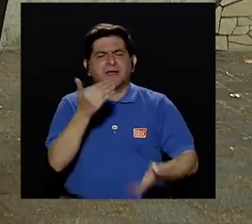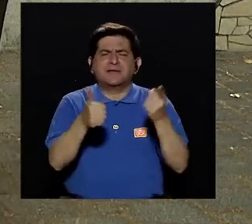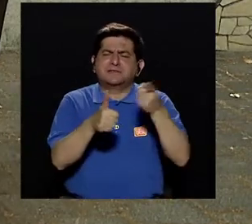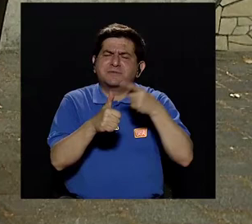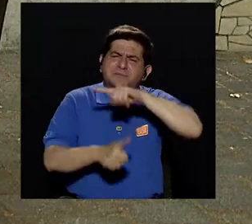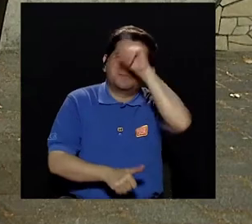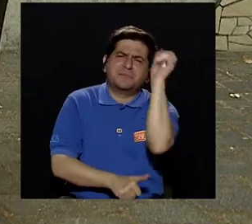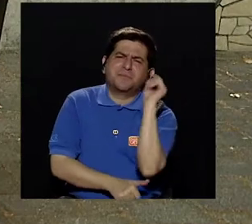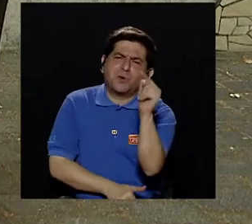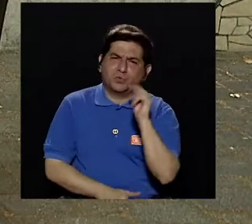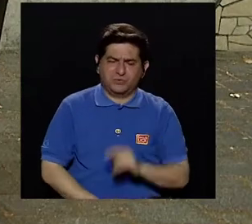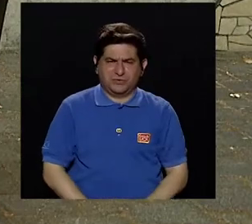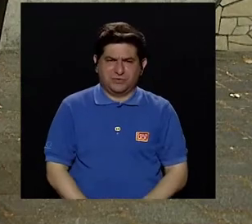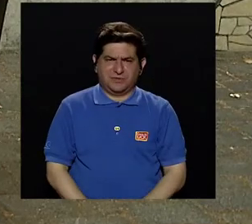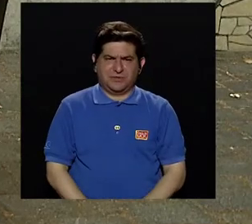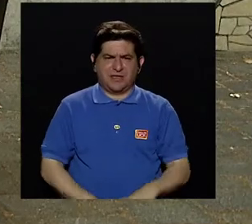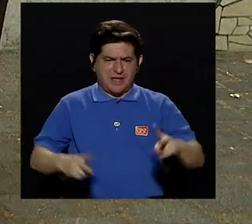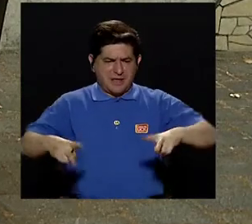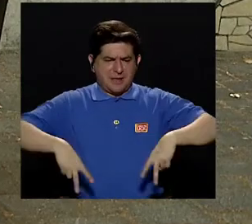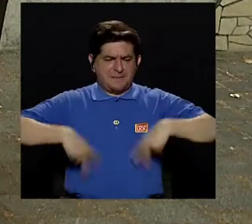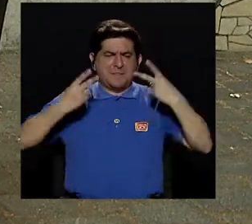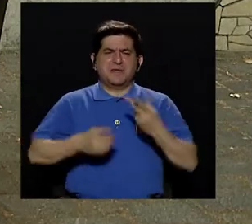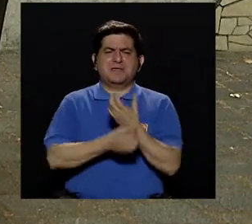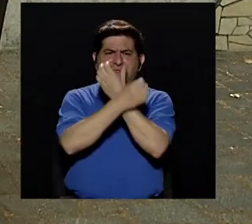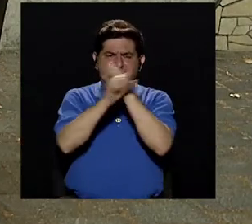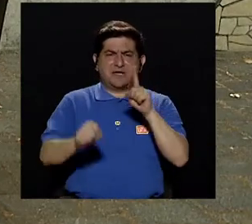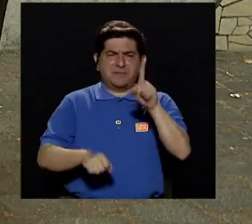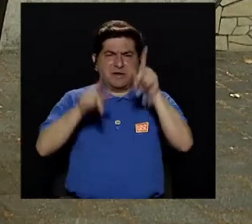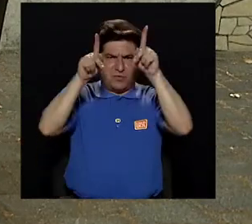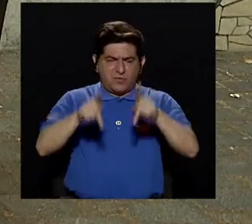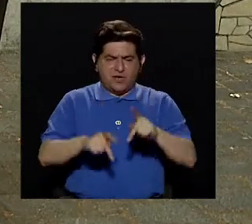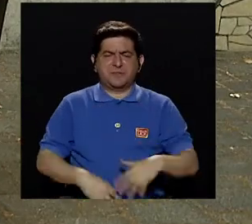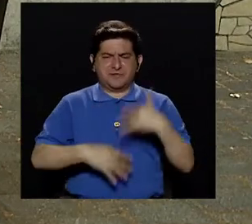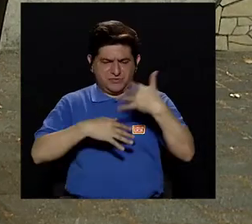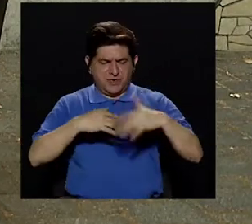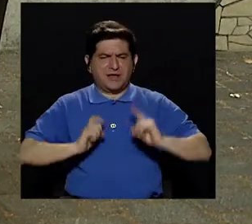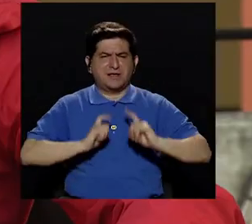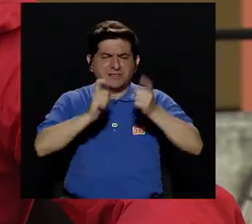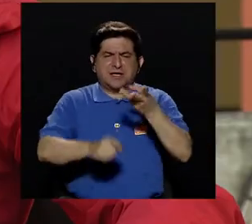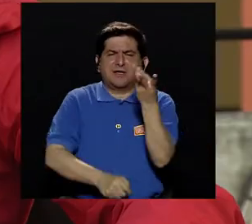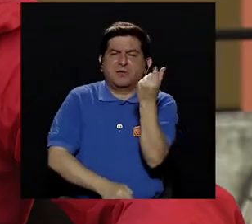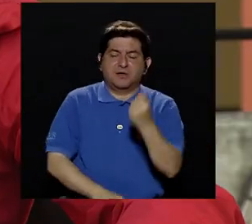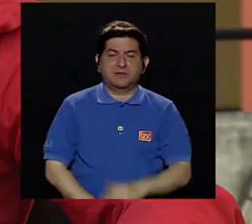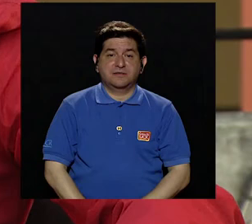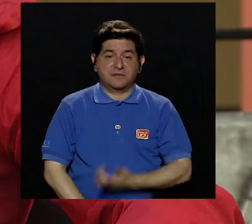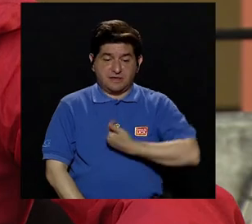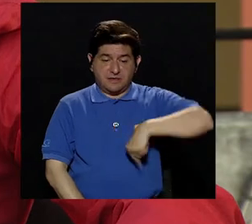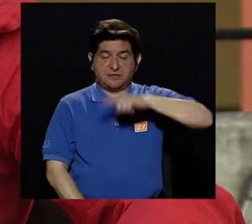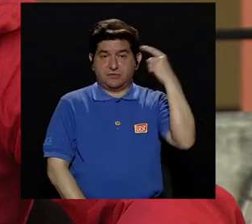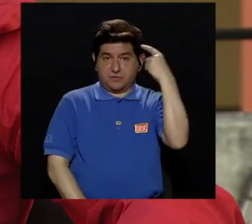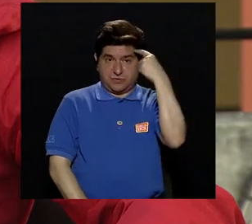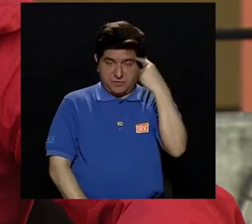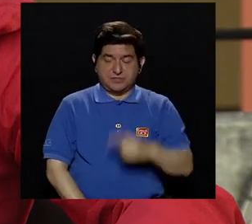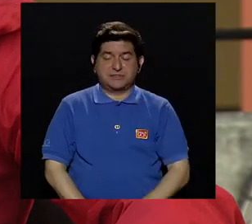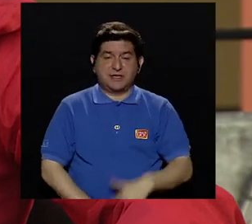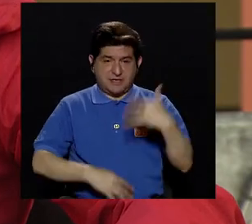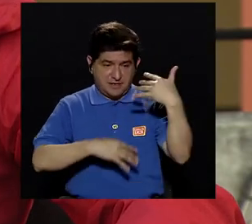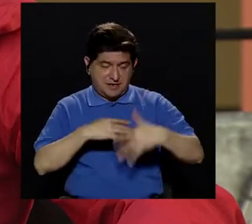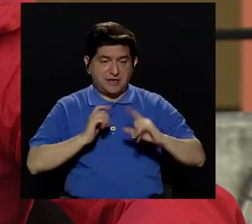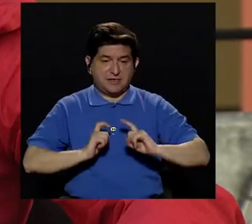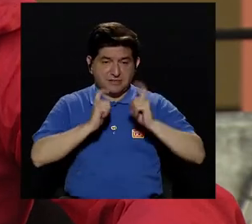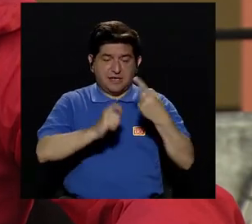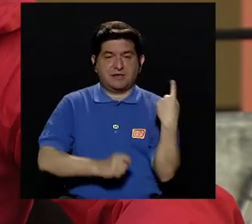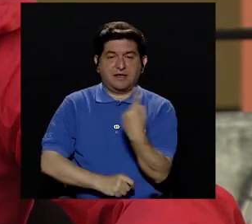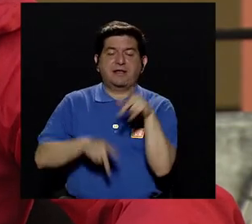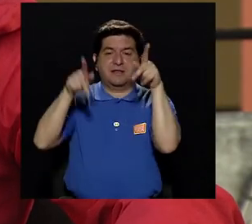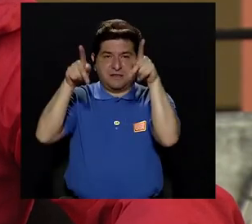comenzar preguntándole cuántas vidas se pueden salvar con una sola persona que done sangre. Realmente, si tomamos en cuenta la donación de sangre